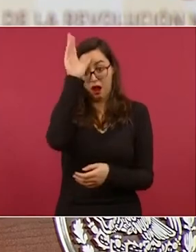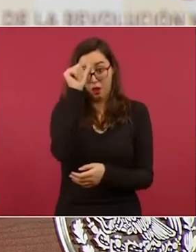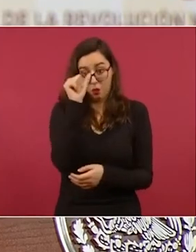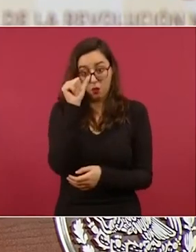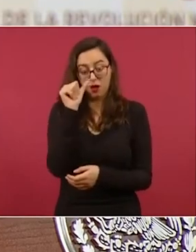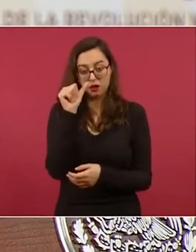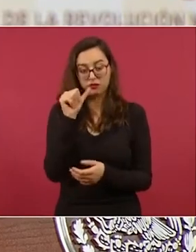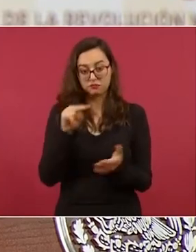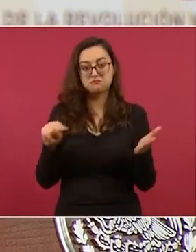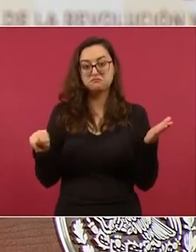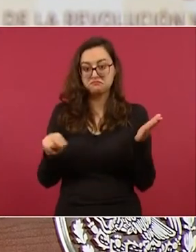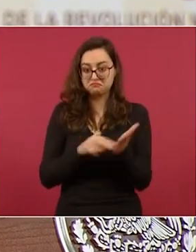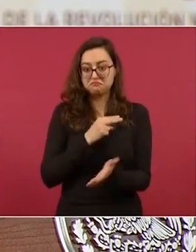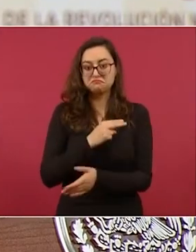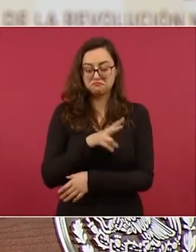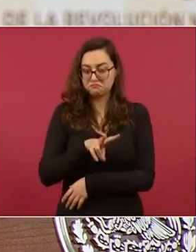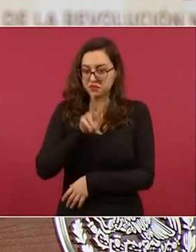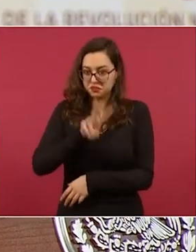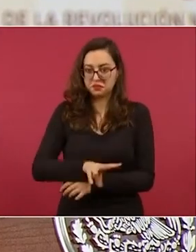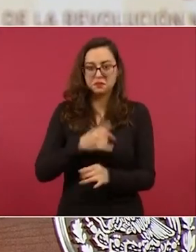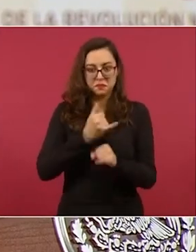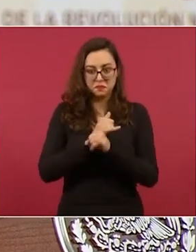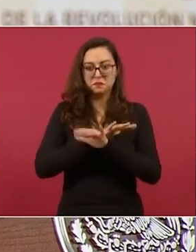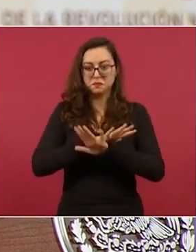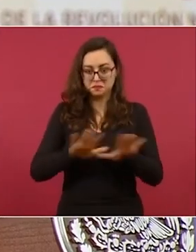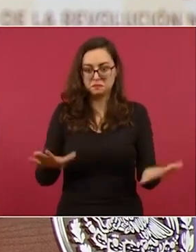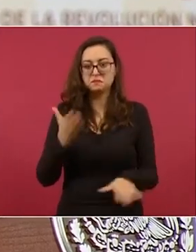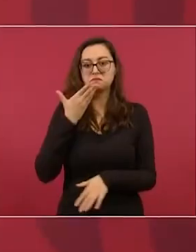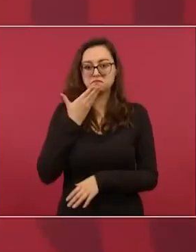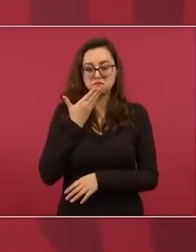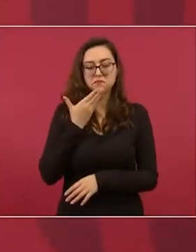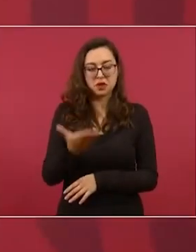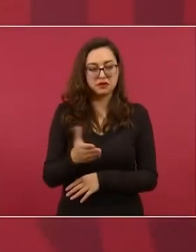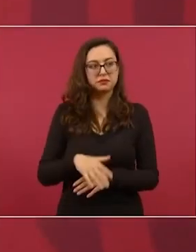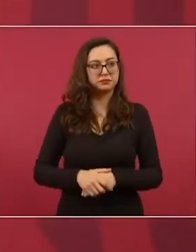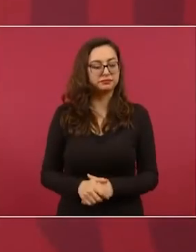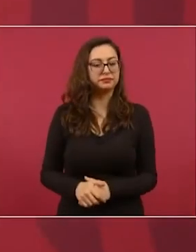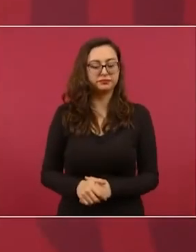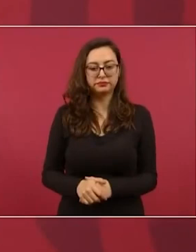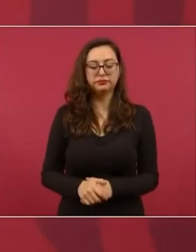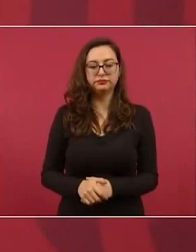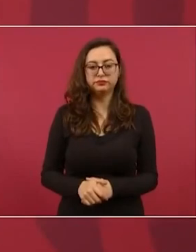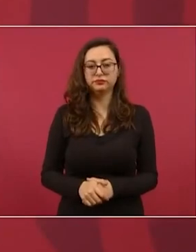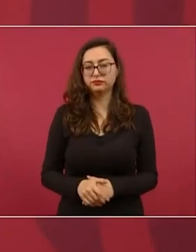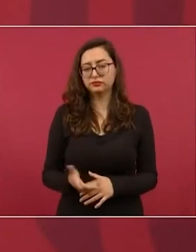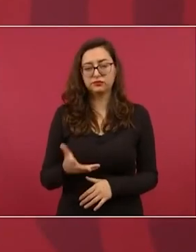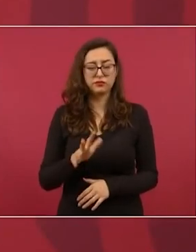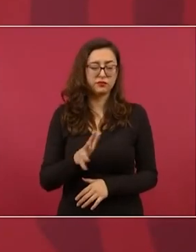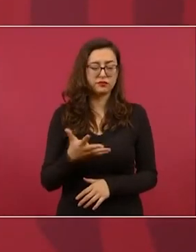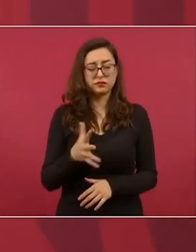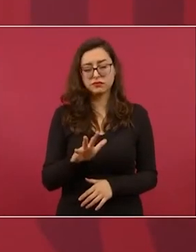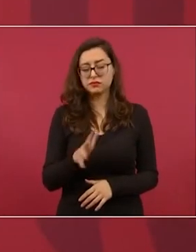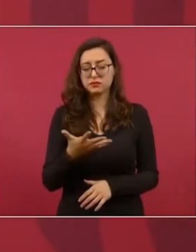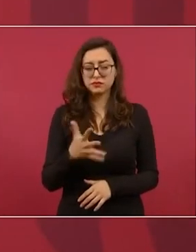esa es una muy buena información. Va a haber una inversión como de